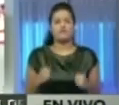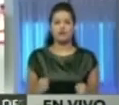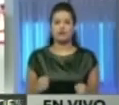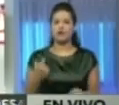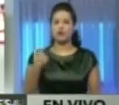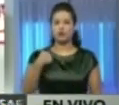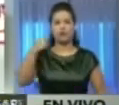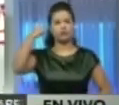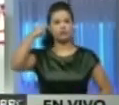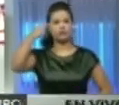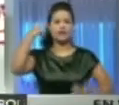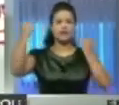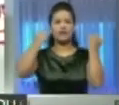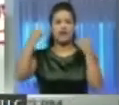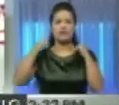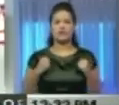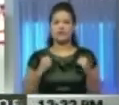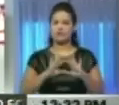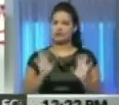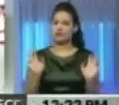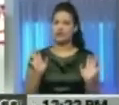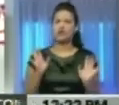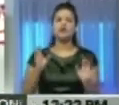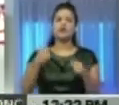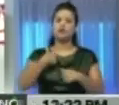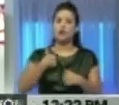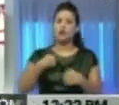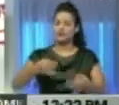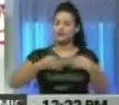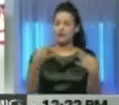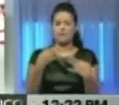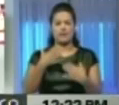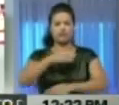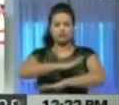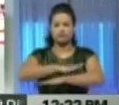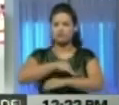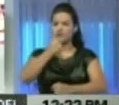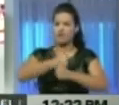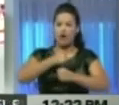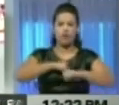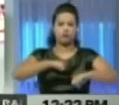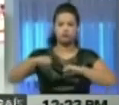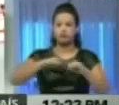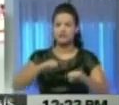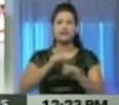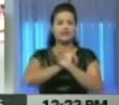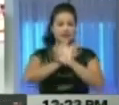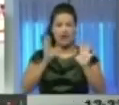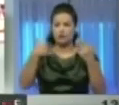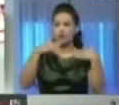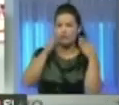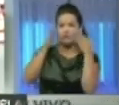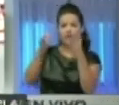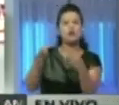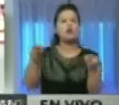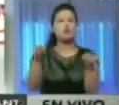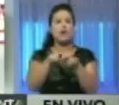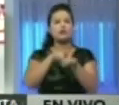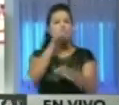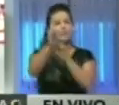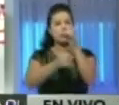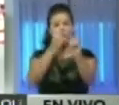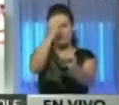mis conceptos, en mis ideas y en mi actuación. He enfrentado, como decimos en criollo, por la calle del